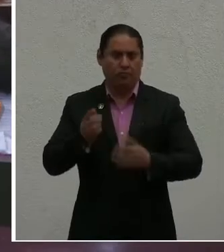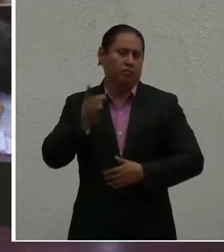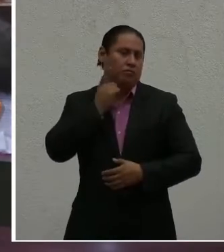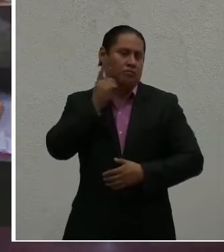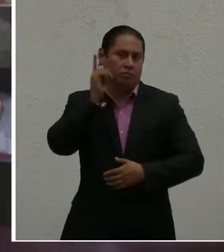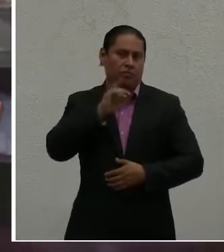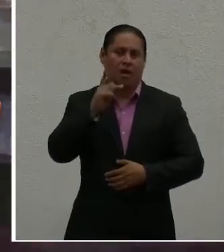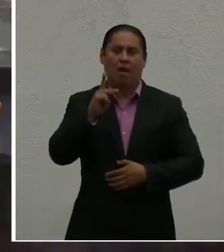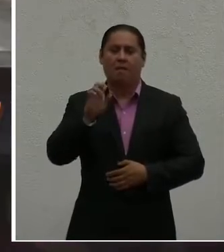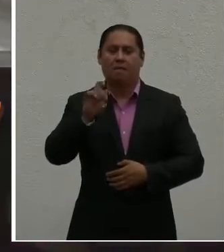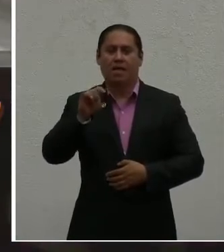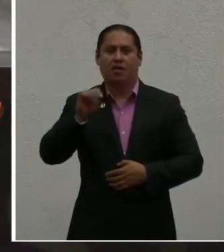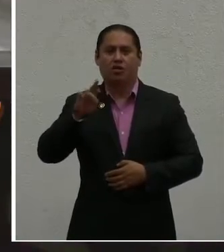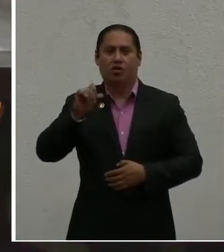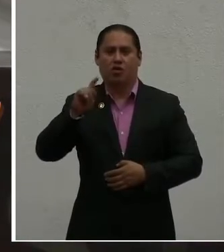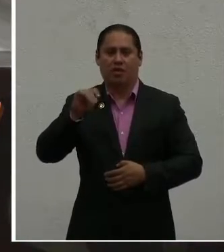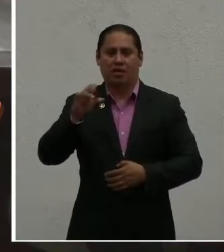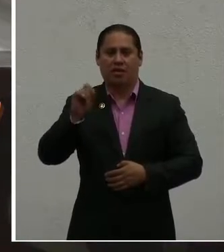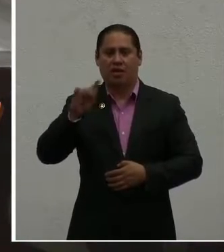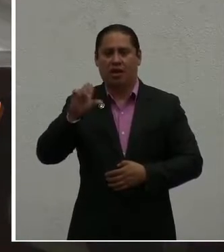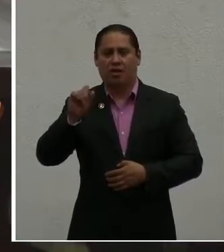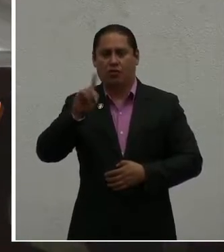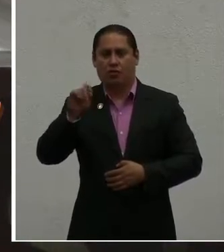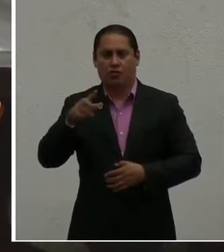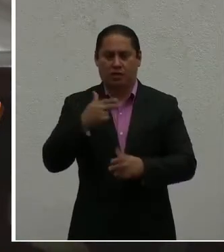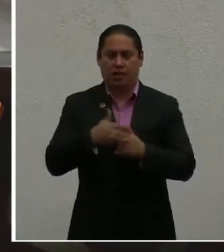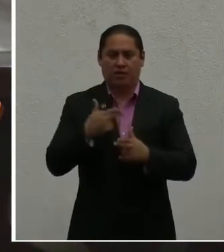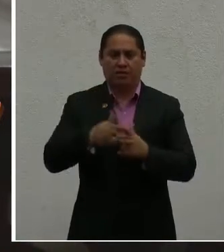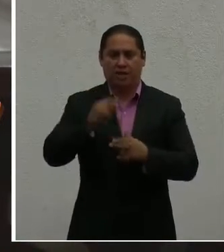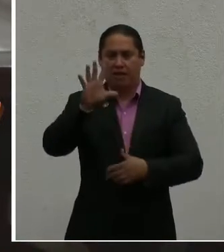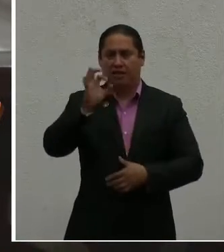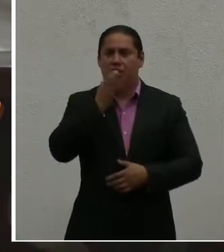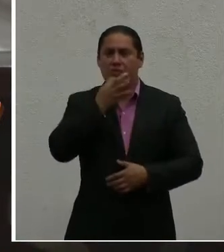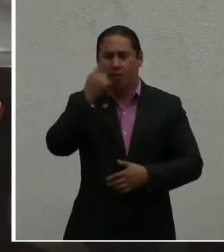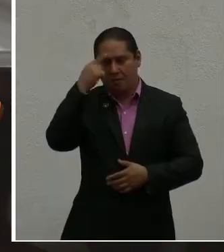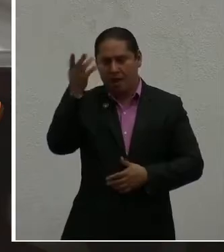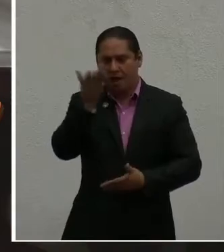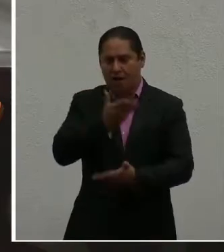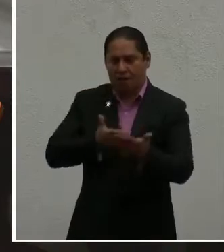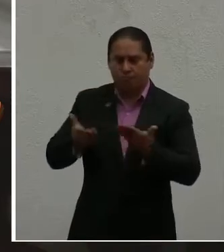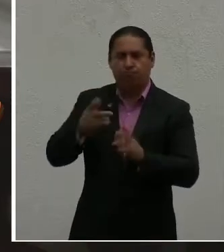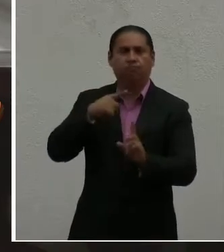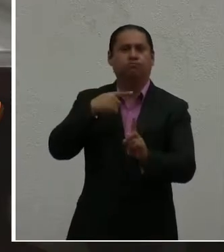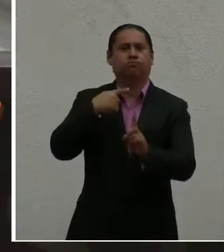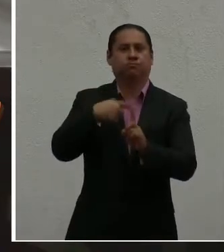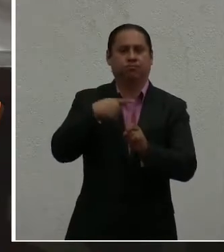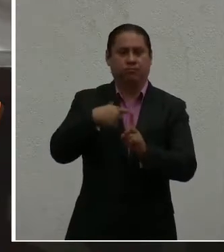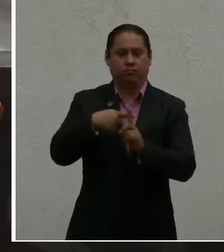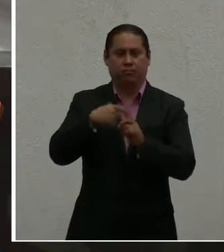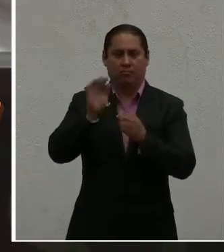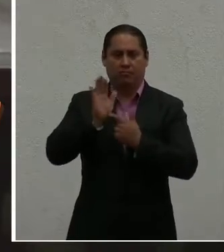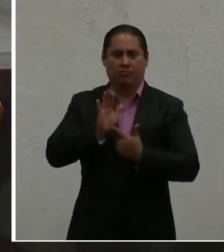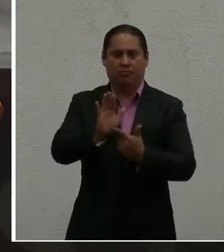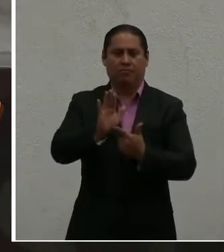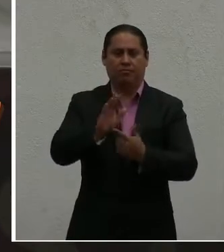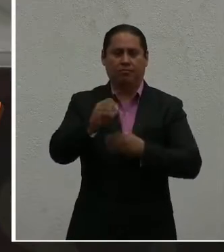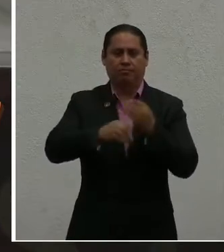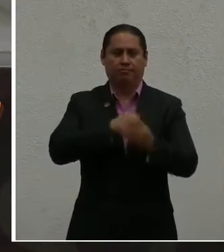diputada Petrona de la Cruz Cruz, hasta por 5 minutos, para argumentar a favor del dictamen que se